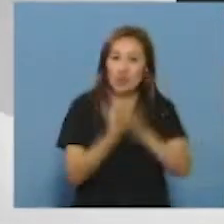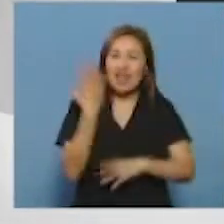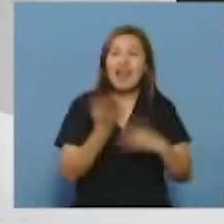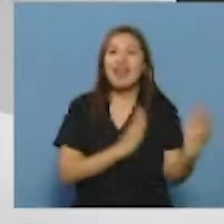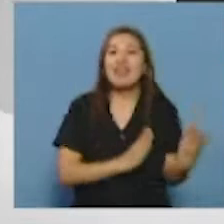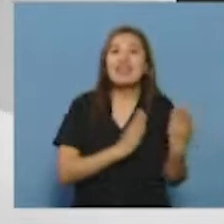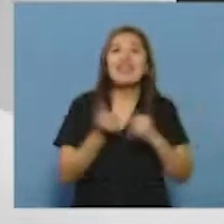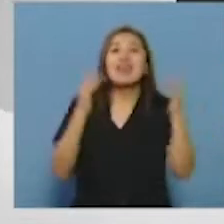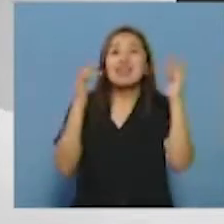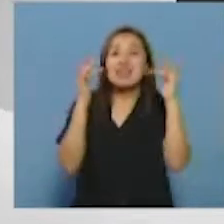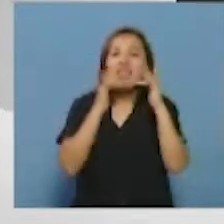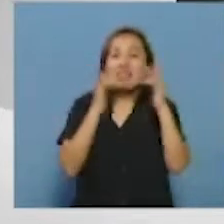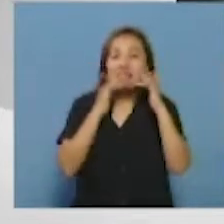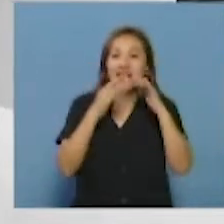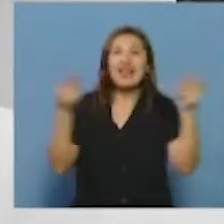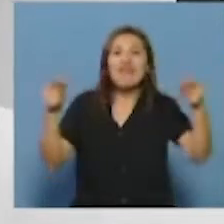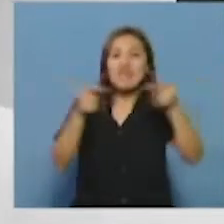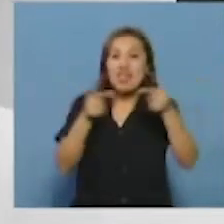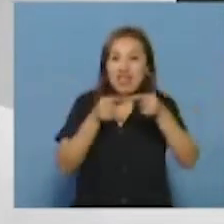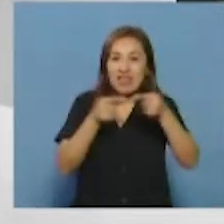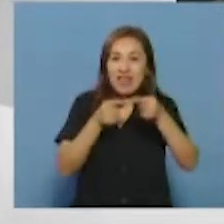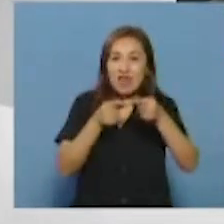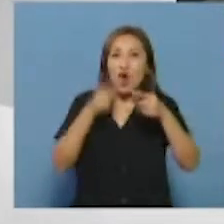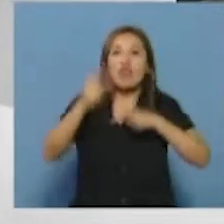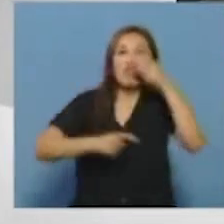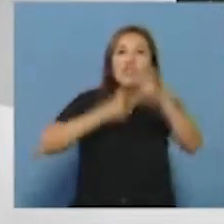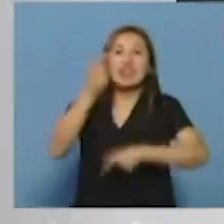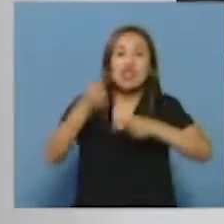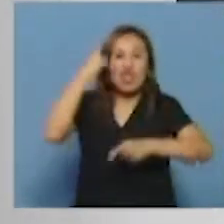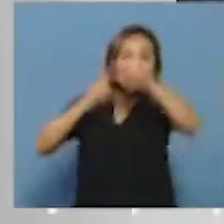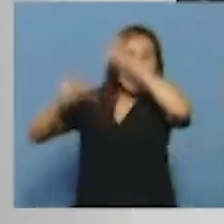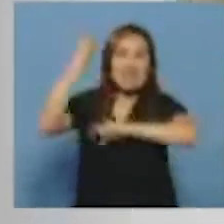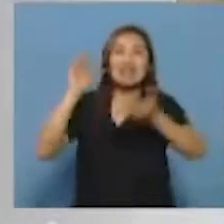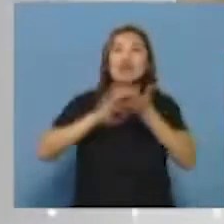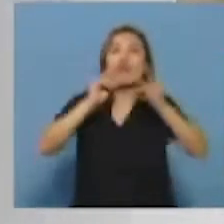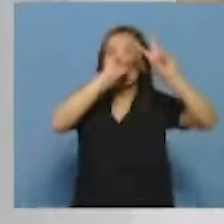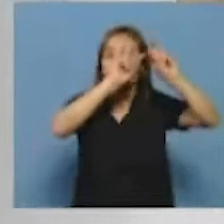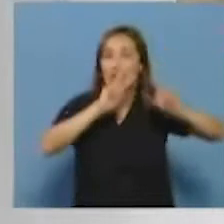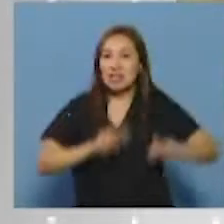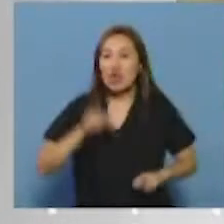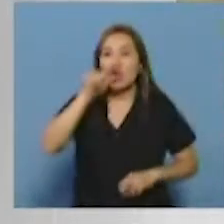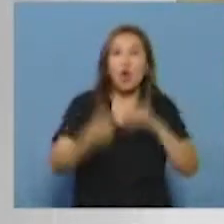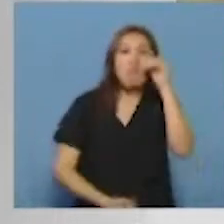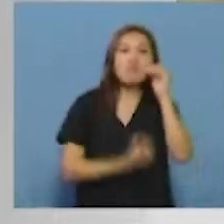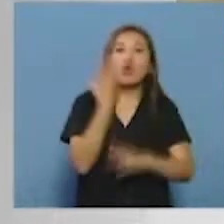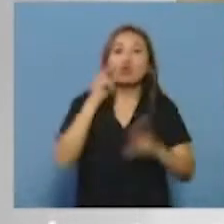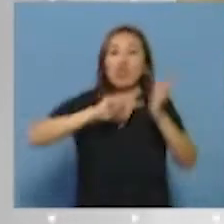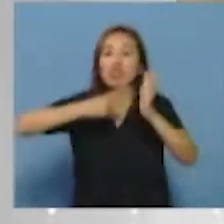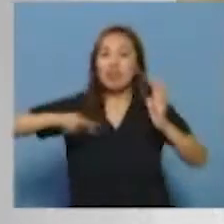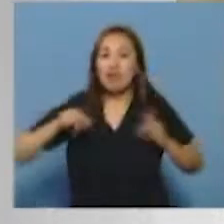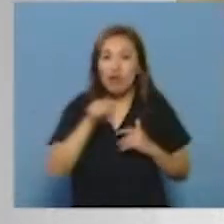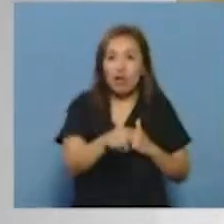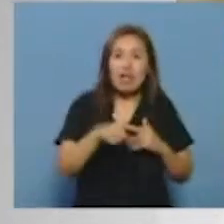recursos multimediales y audiovisuales para el desarrollo de experiencia de investigación en la elaboración de productos